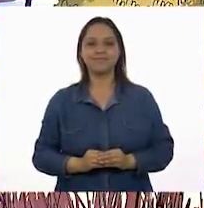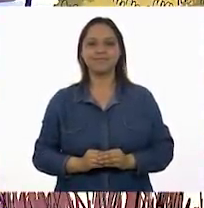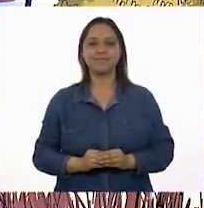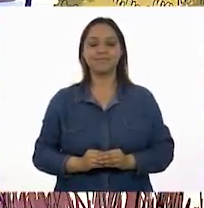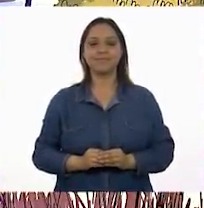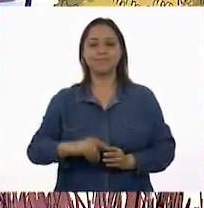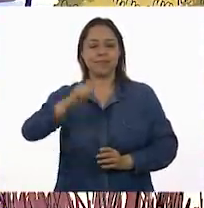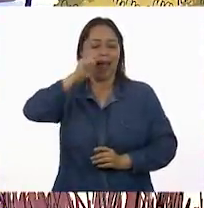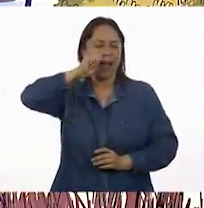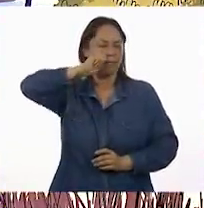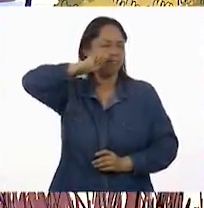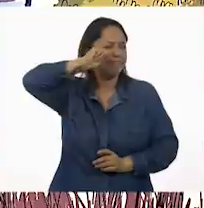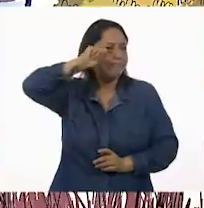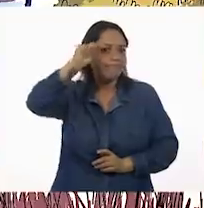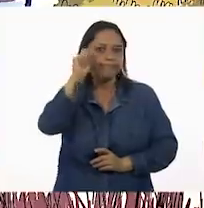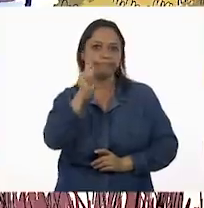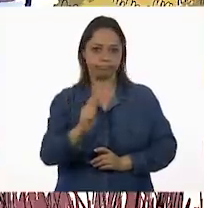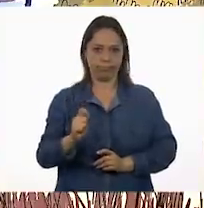Grandes Amigos.